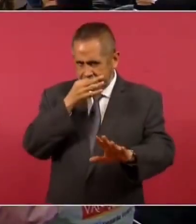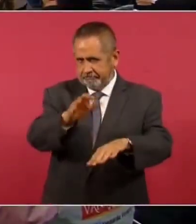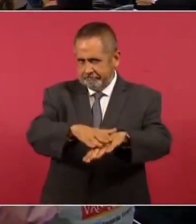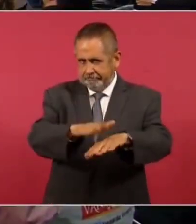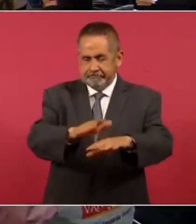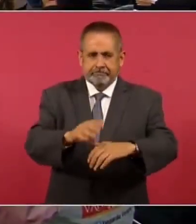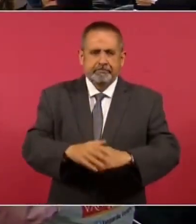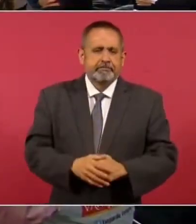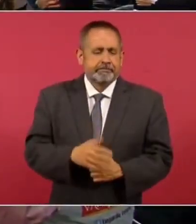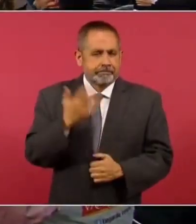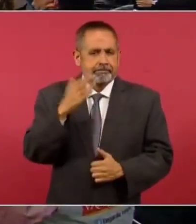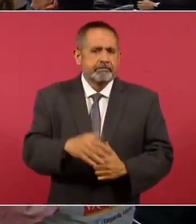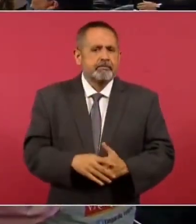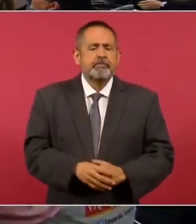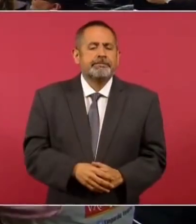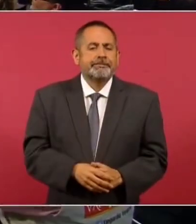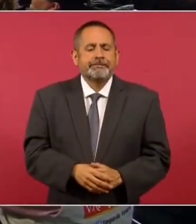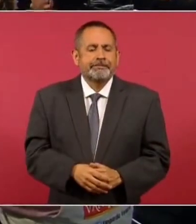¿Saben?